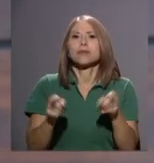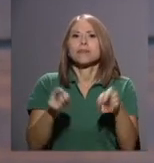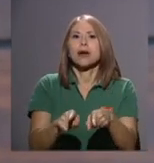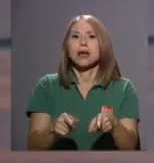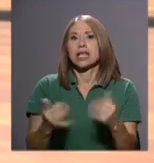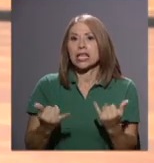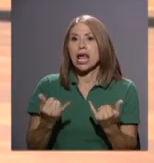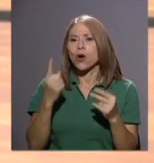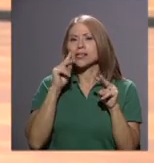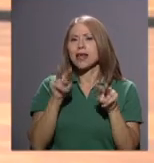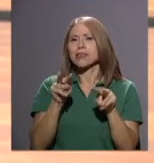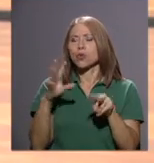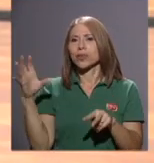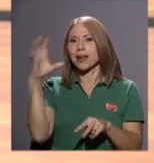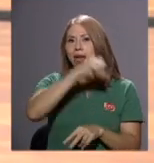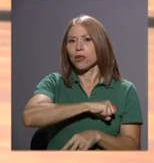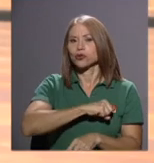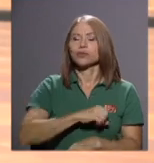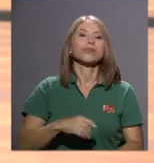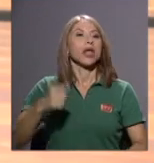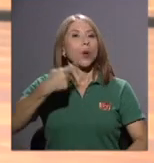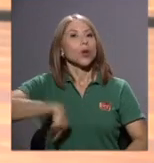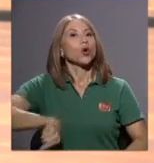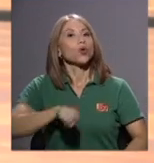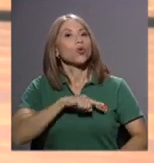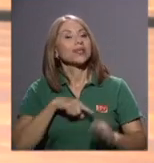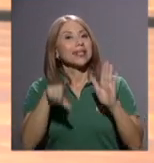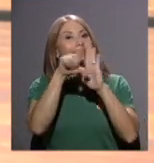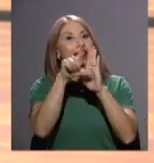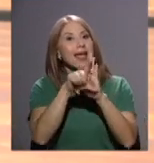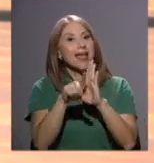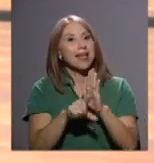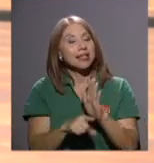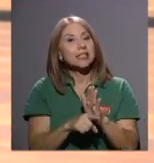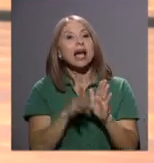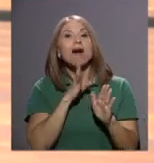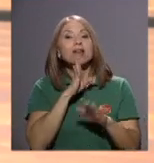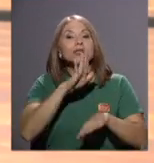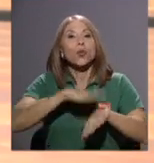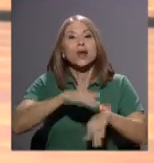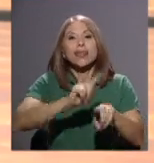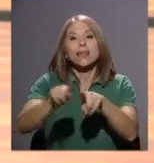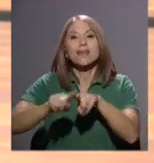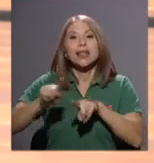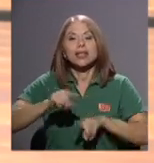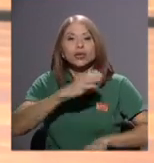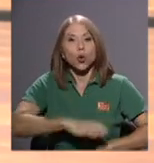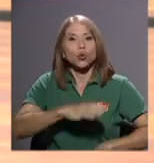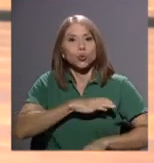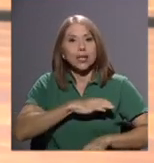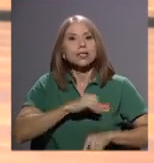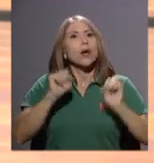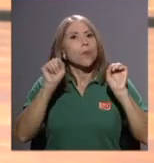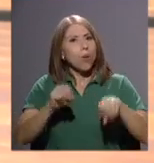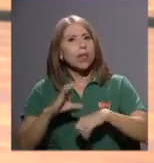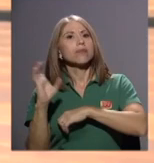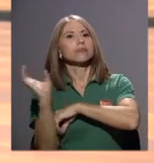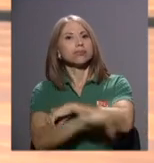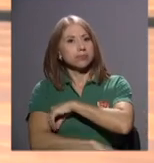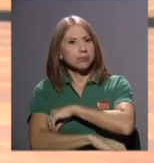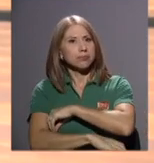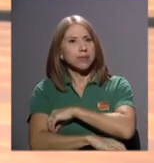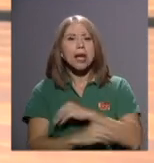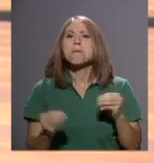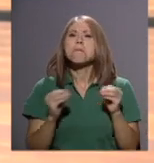tutelados? Bueno, nuestro marco jurídico contempla diferentes conductas que pueden ser sancionadas penalmente. De los